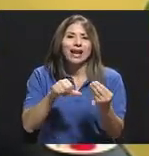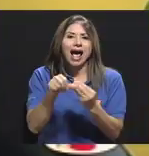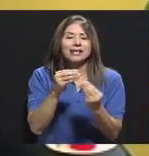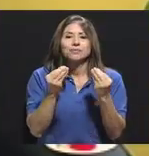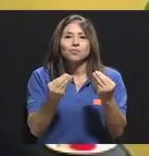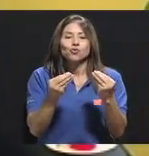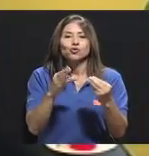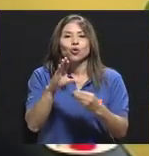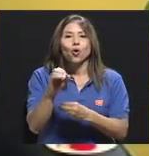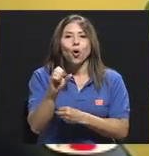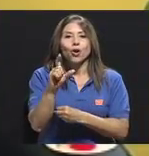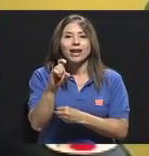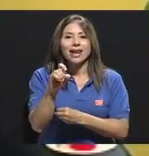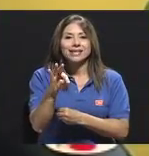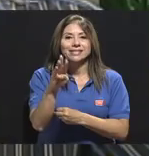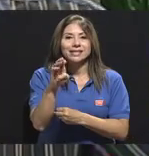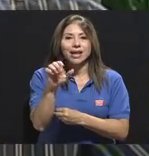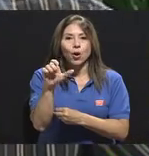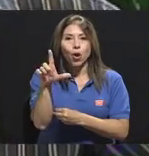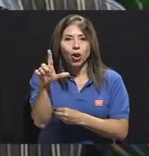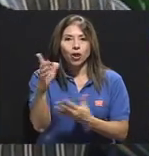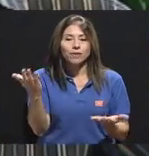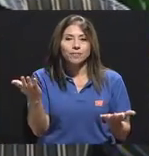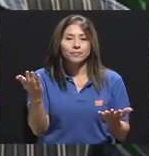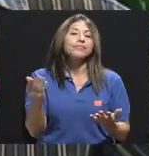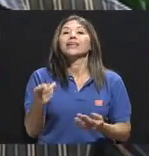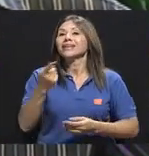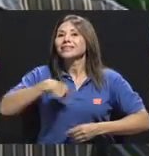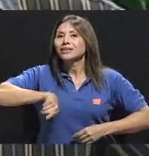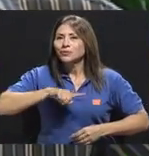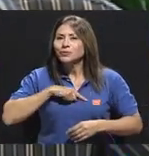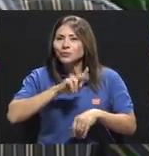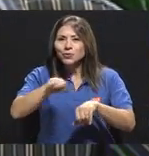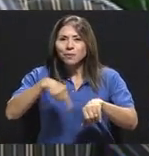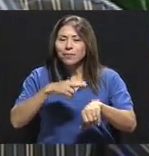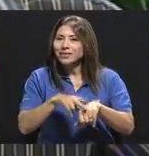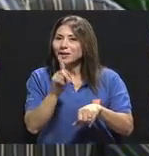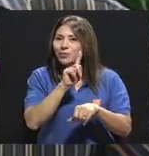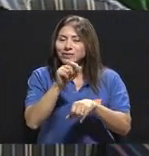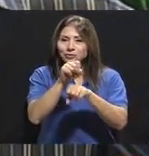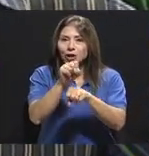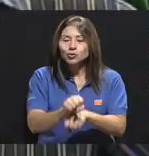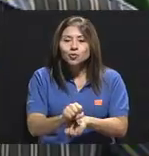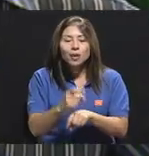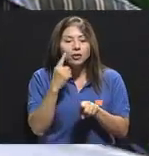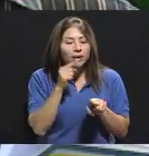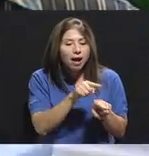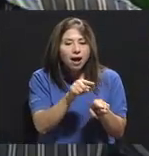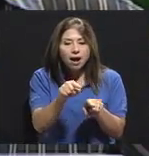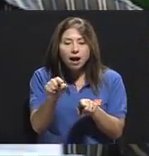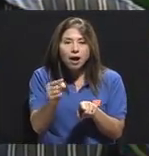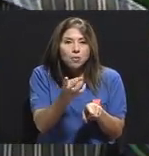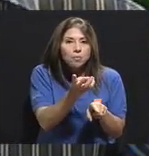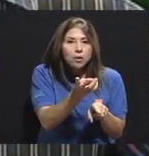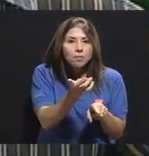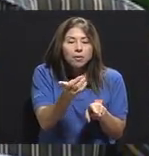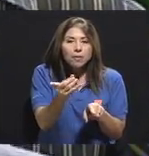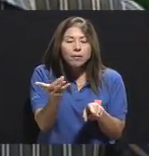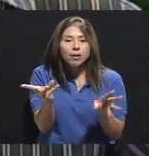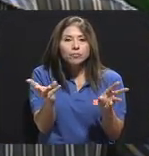colesterol de alimentos fuente de colesterol y que normalmente nosotros no estamos acostumbrados a contabilizar e incluso las medidas